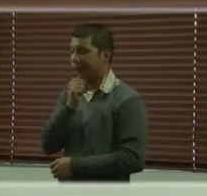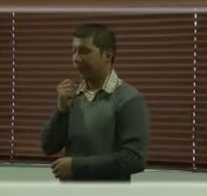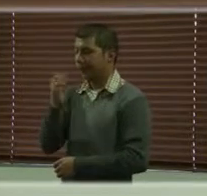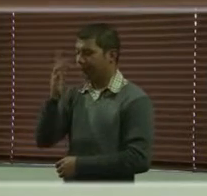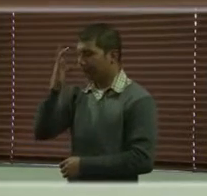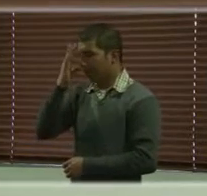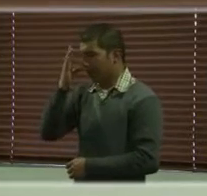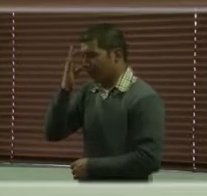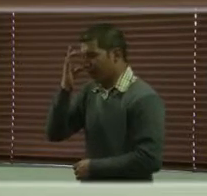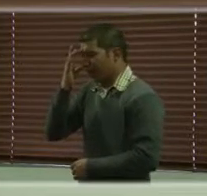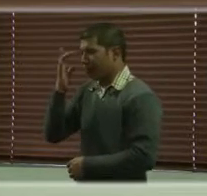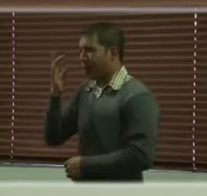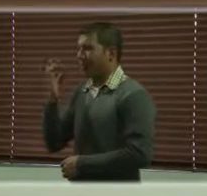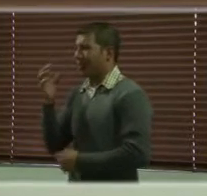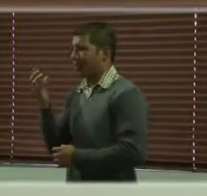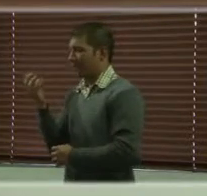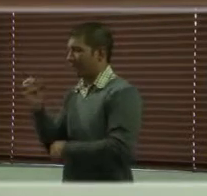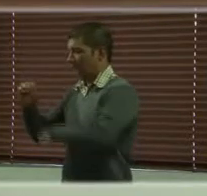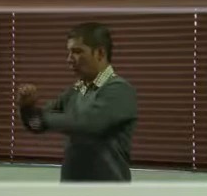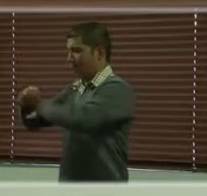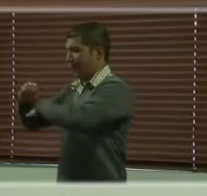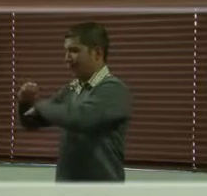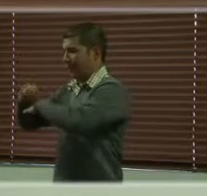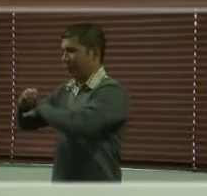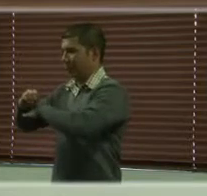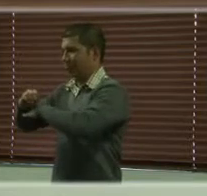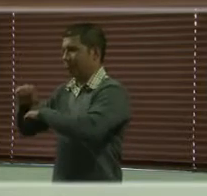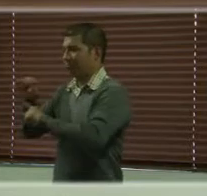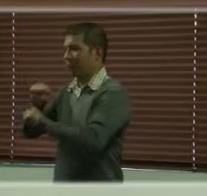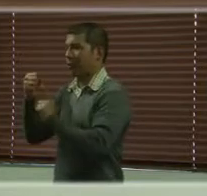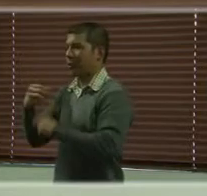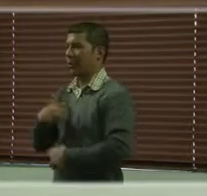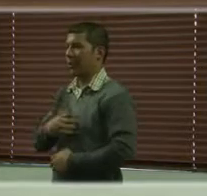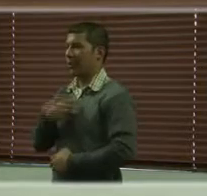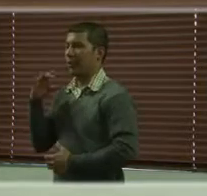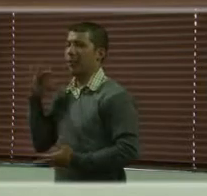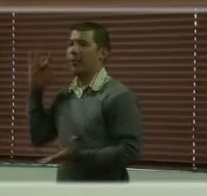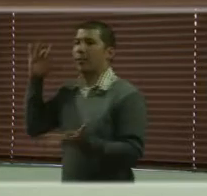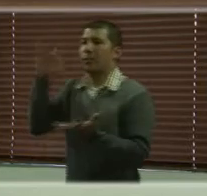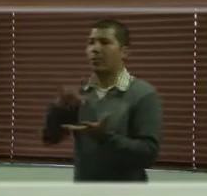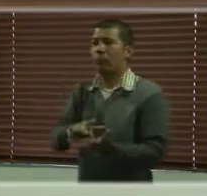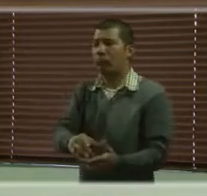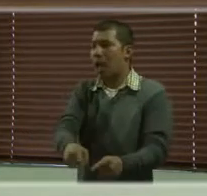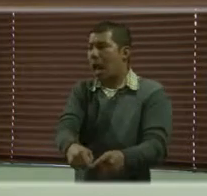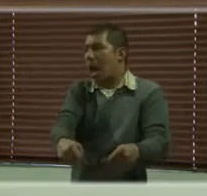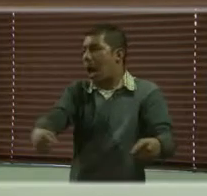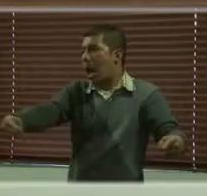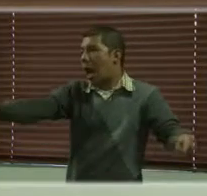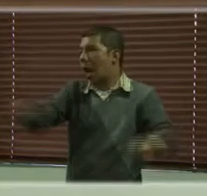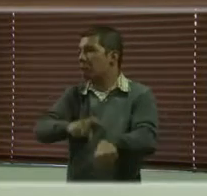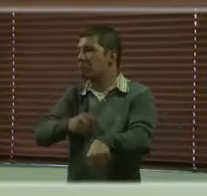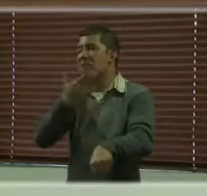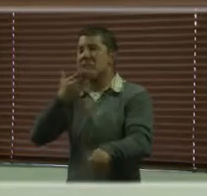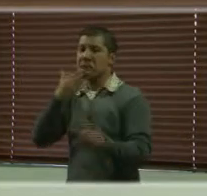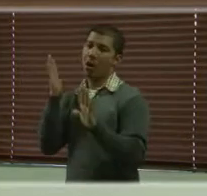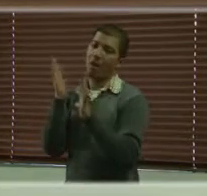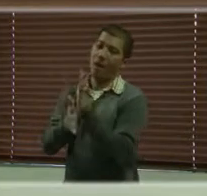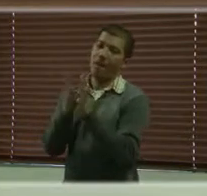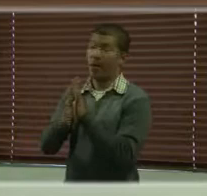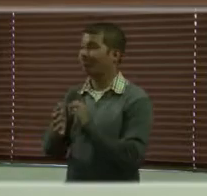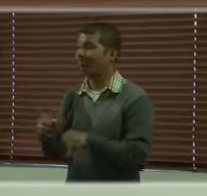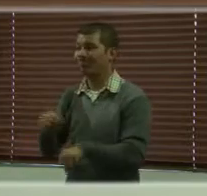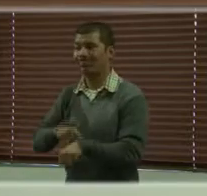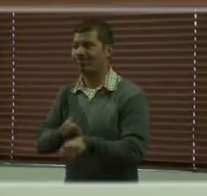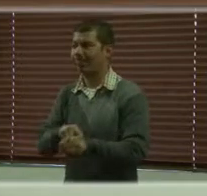el tiempo es limitado limitado en el sentido de que el comité ahora